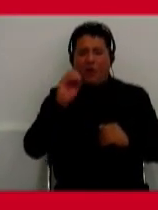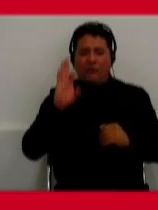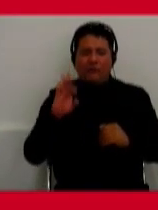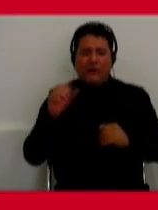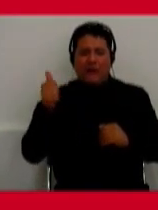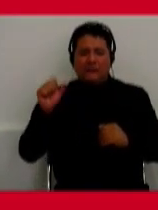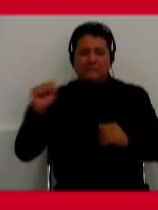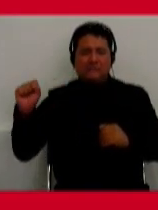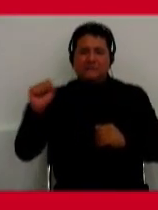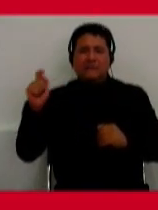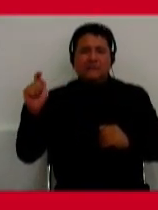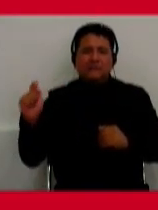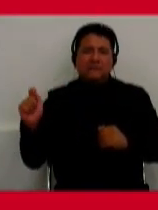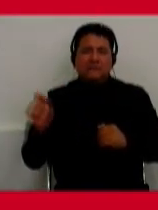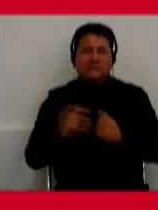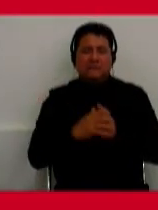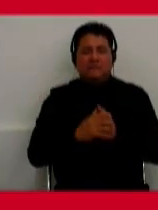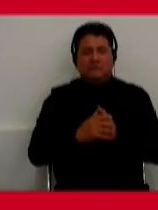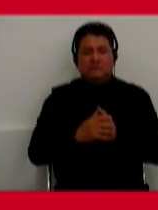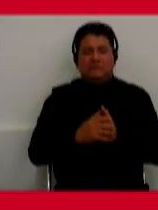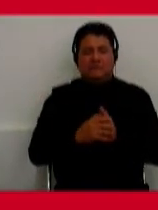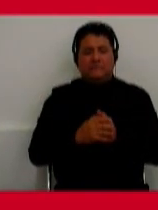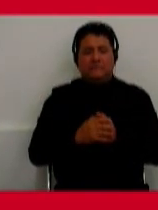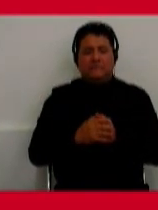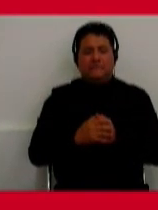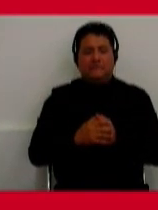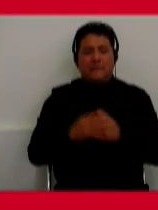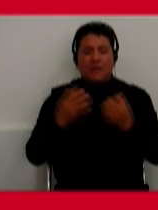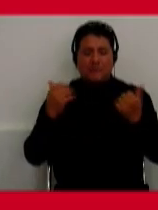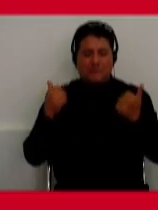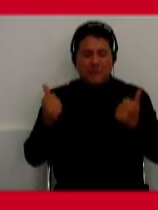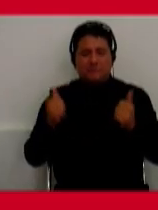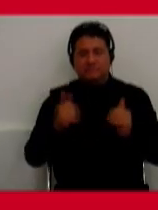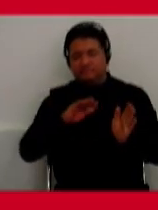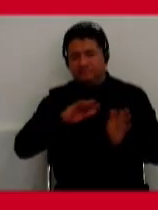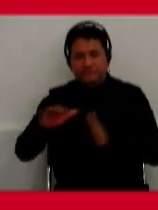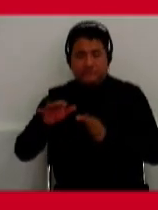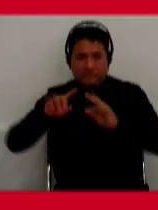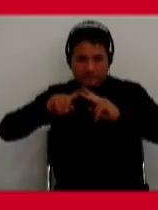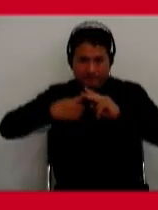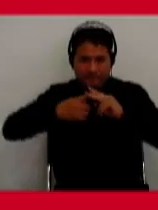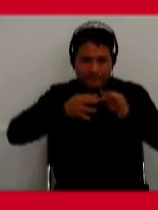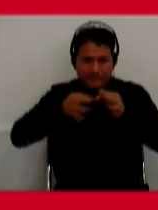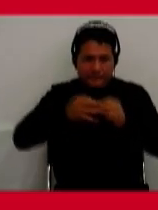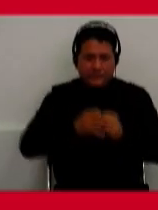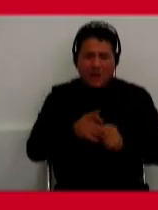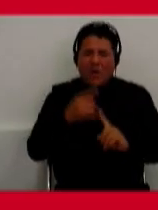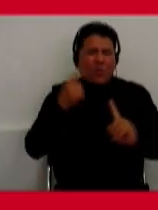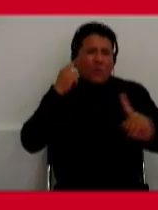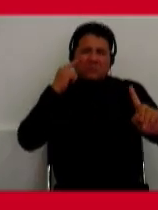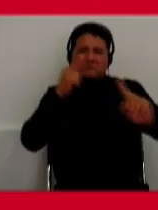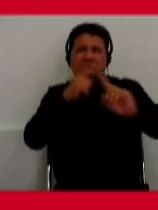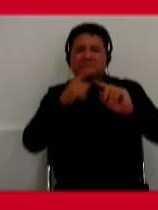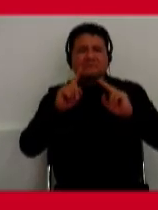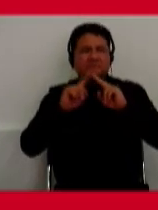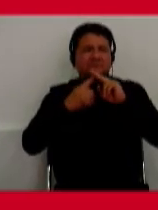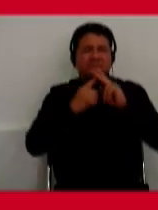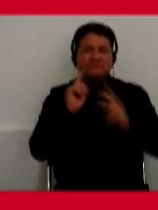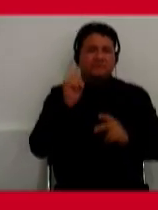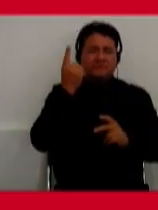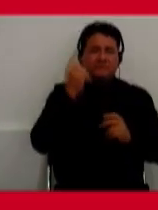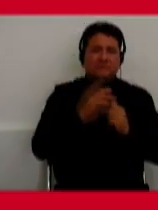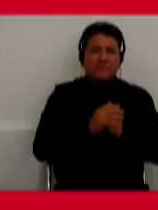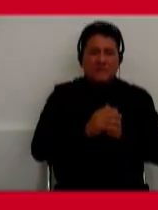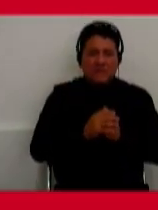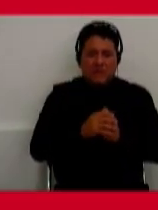para poder tener los parámetros definidos. Bien. Como objetivos principales tenemos establecer el proceso de Life